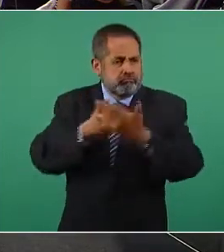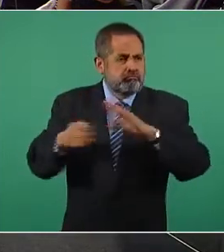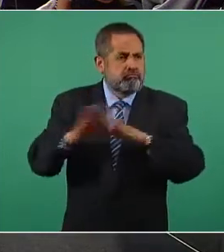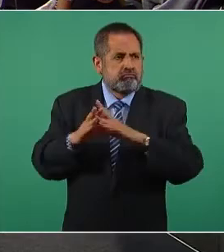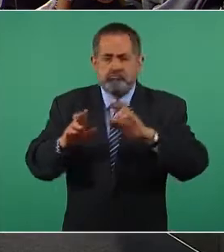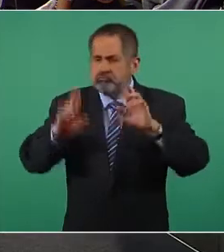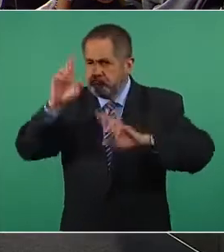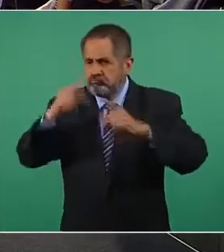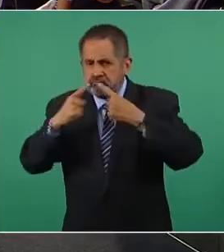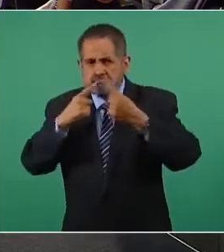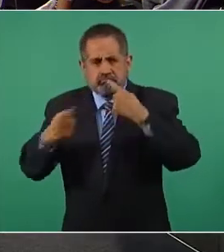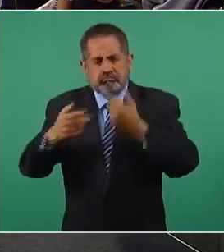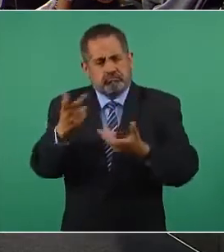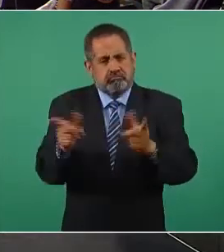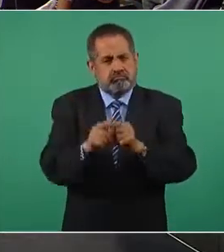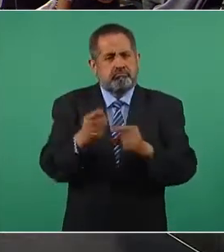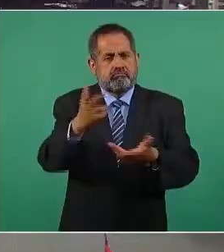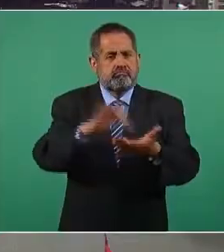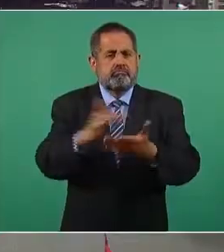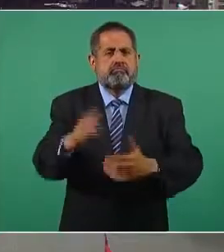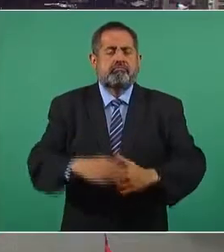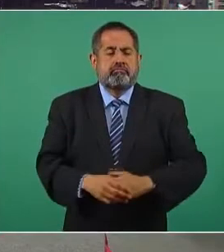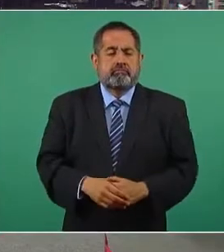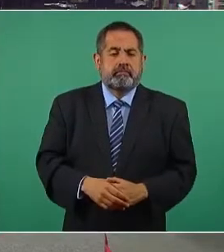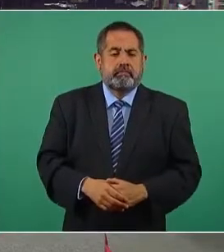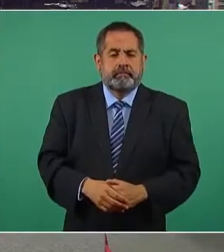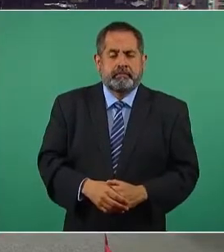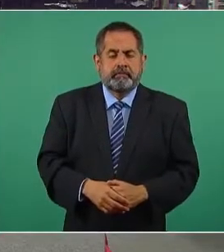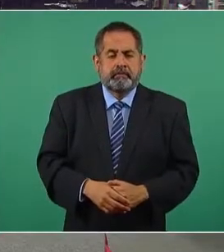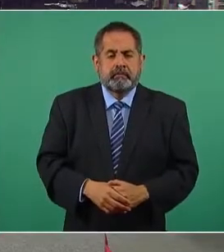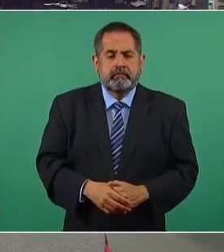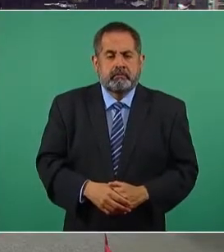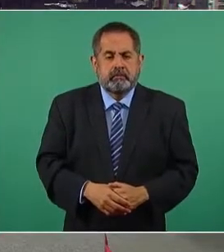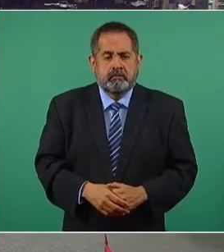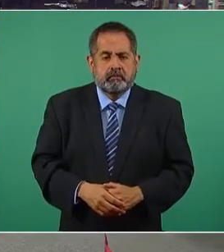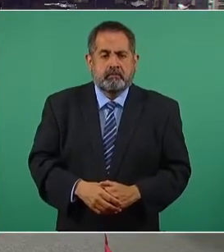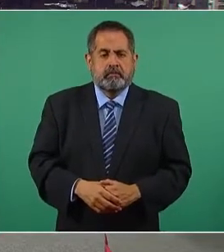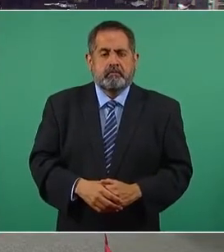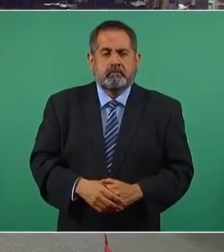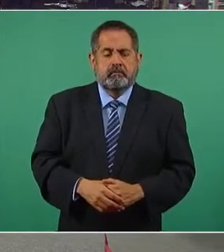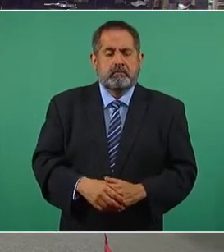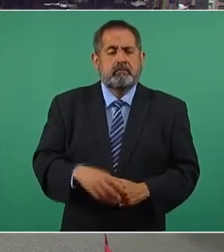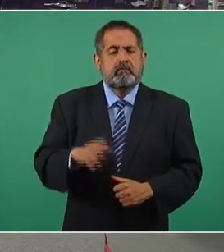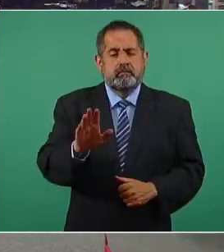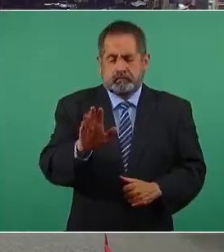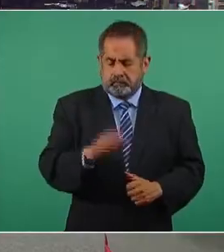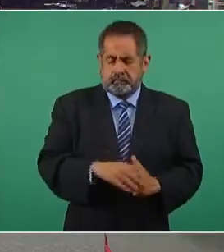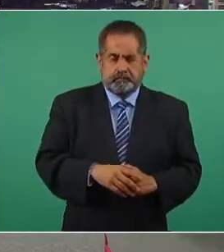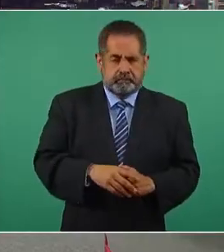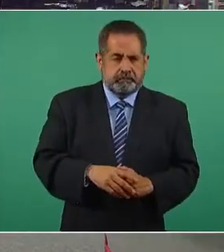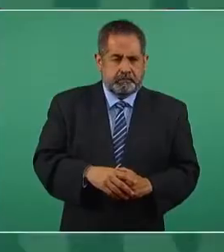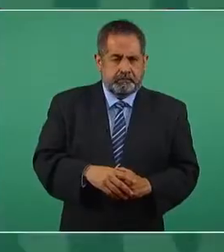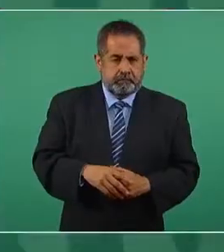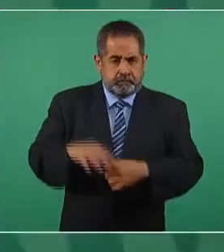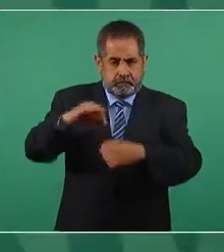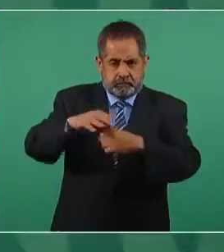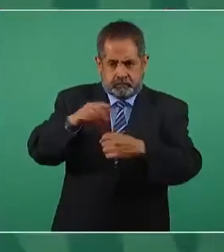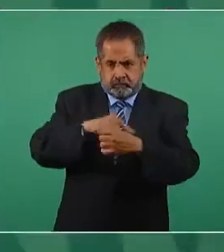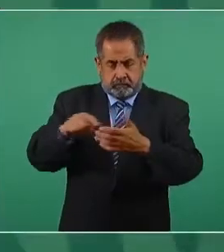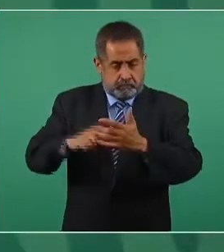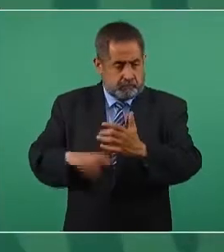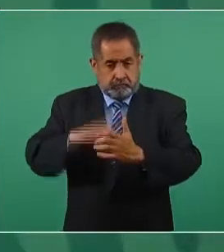de educación superior, señor presidente? Muchas gracias. Bueno, vamos a esperar que pasen las